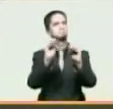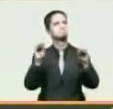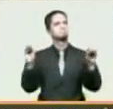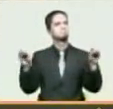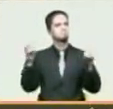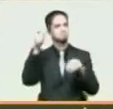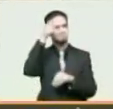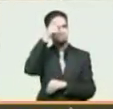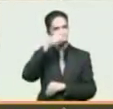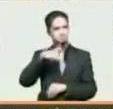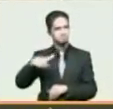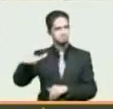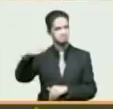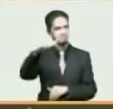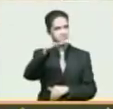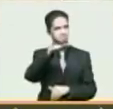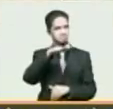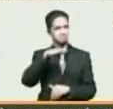poder